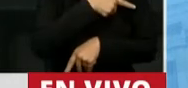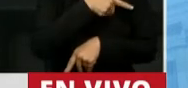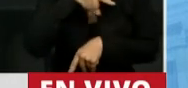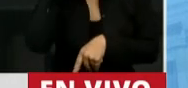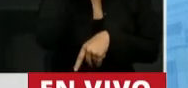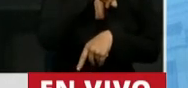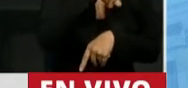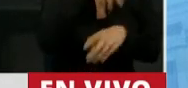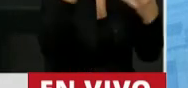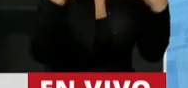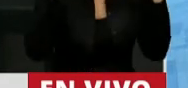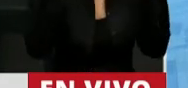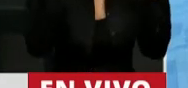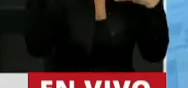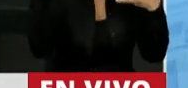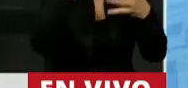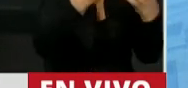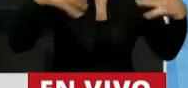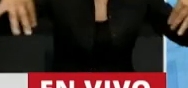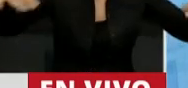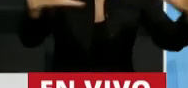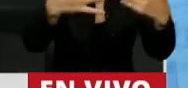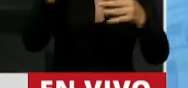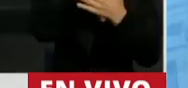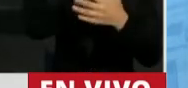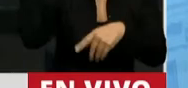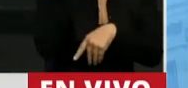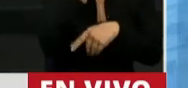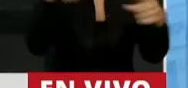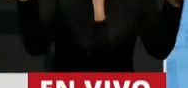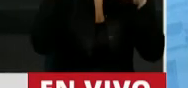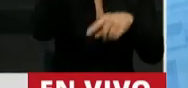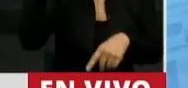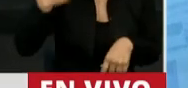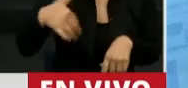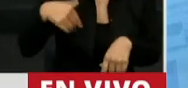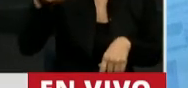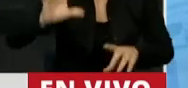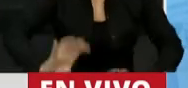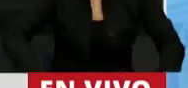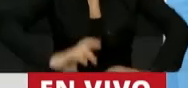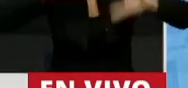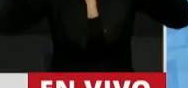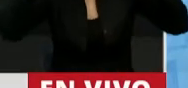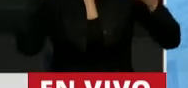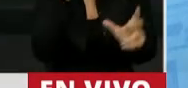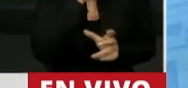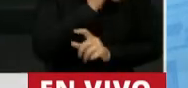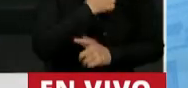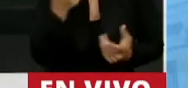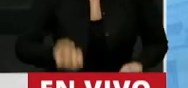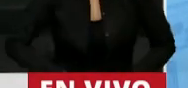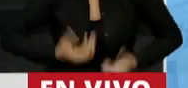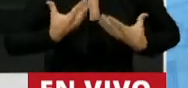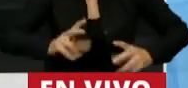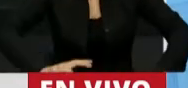tifosi abuchearon el himno nacional argentino. No disimuló su inmenso enfado, le salió del alma. No